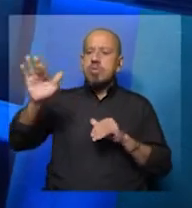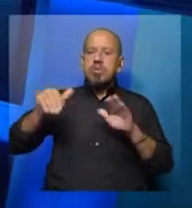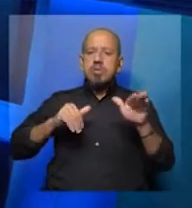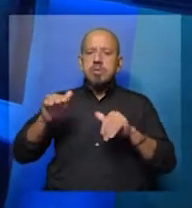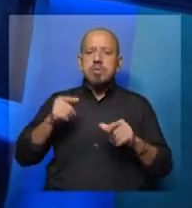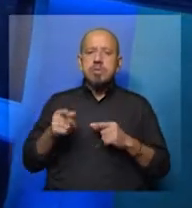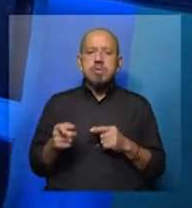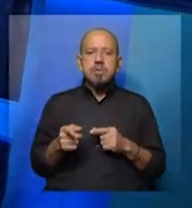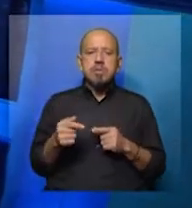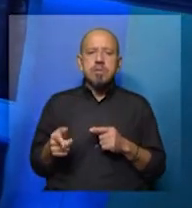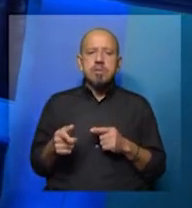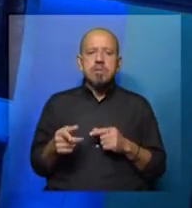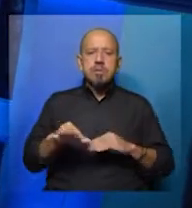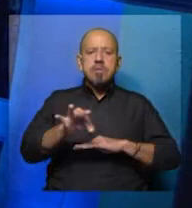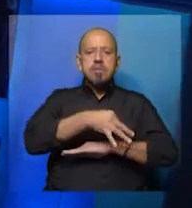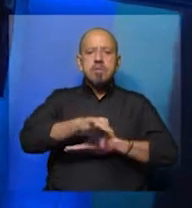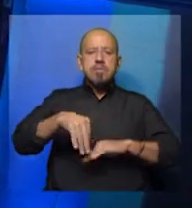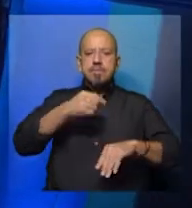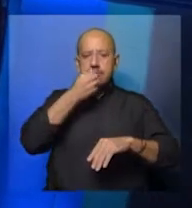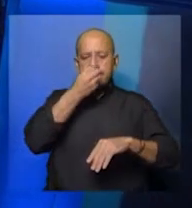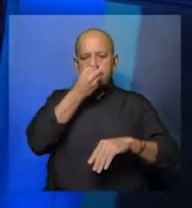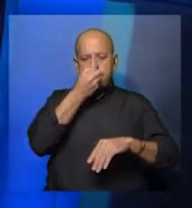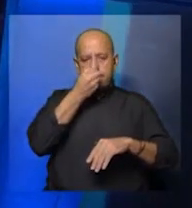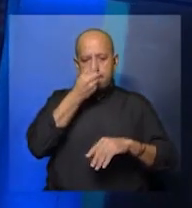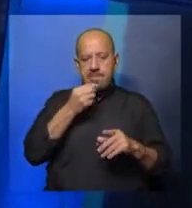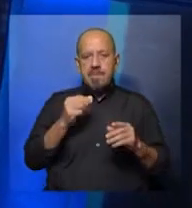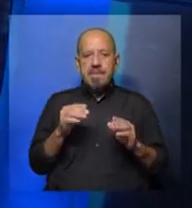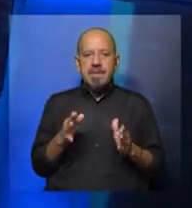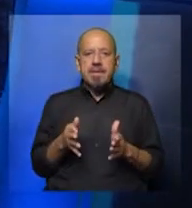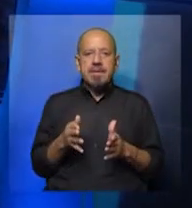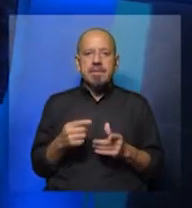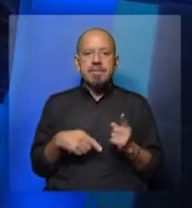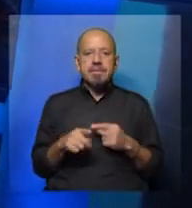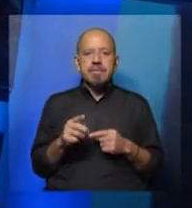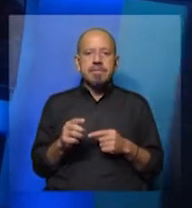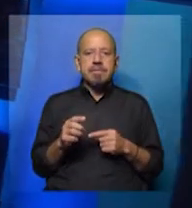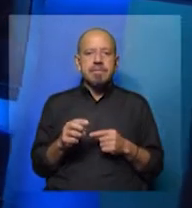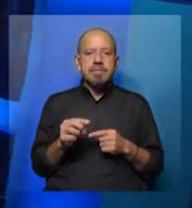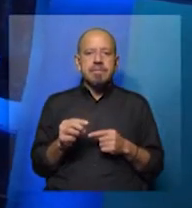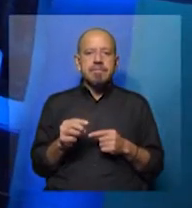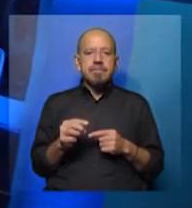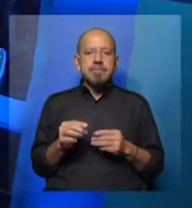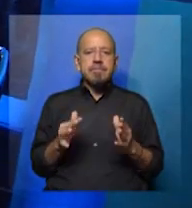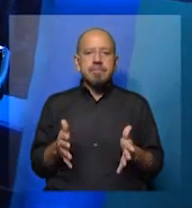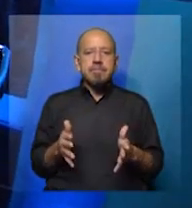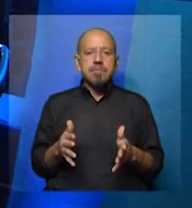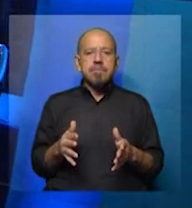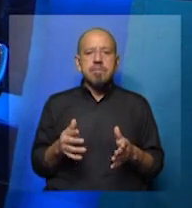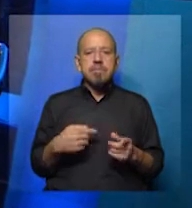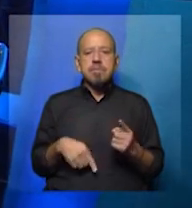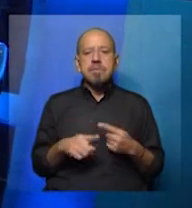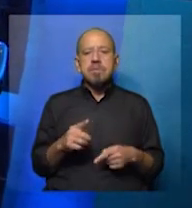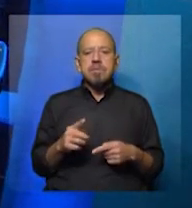a los principales arquitectos uruguayos para que eligieran y definieran en ese concurso Cuál era la